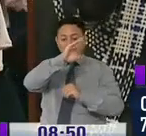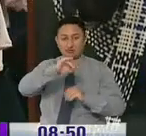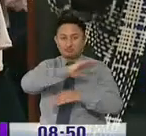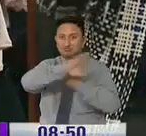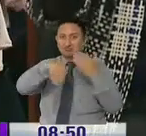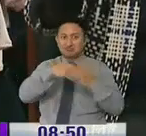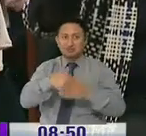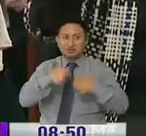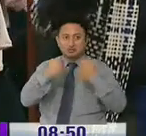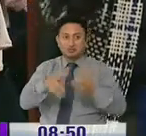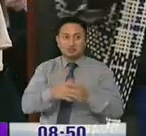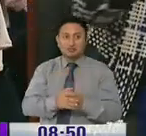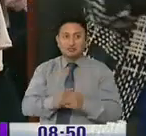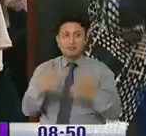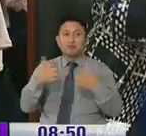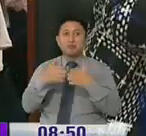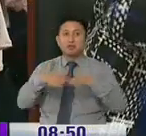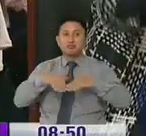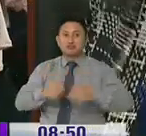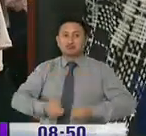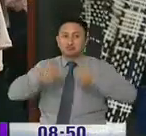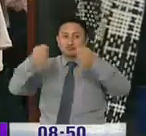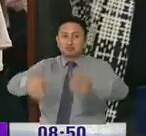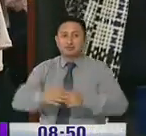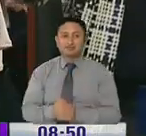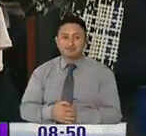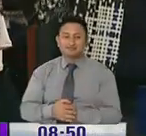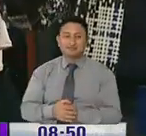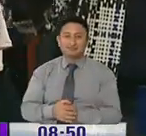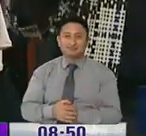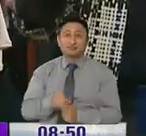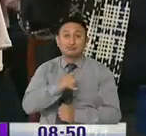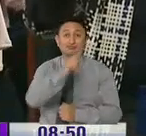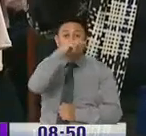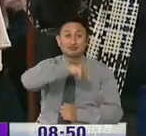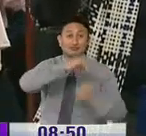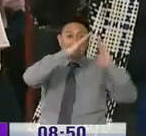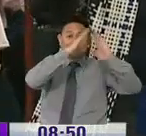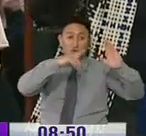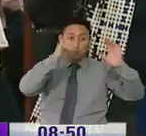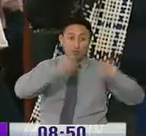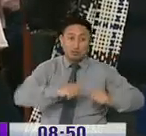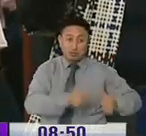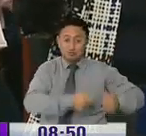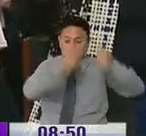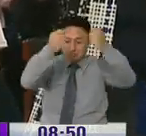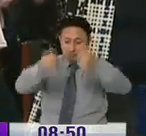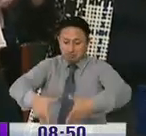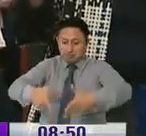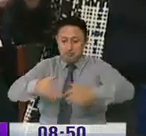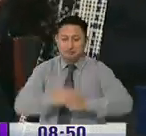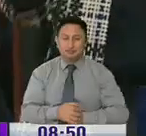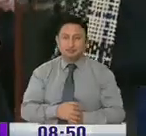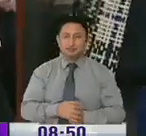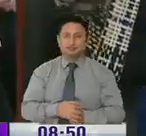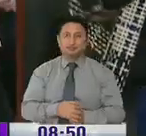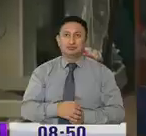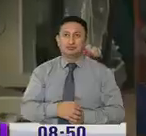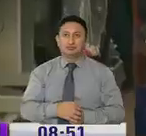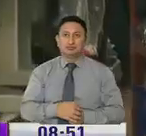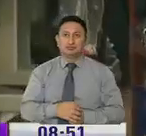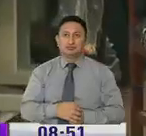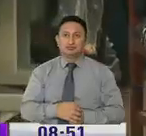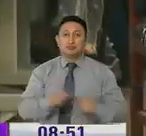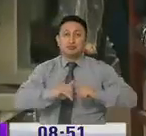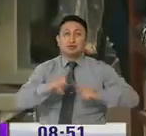todo, máquinas, tome. ¿Quieres el galponcito para que pueda tener algo con qué responder los créditos que pide? Tome.